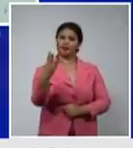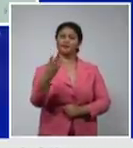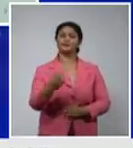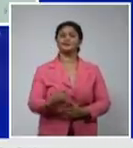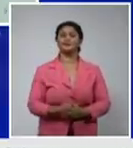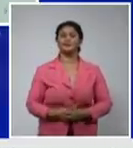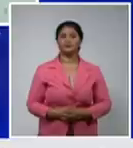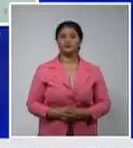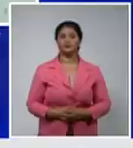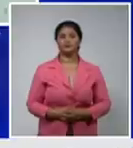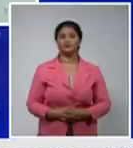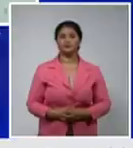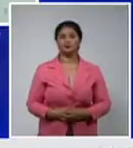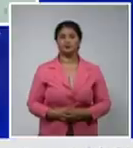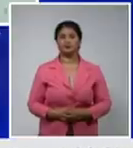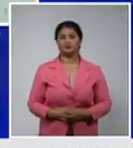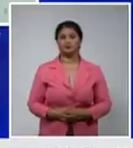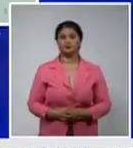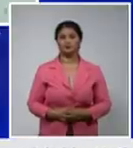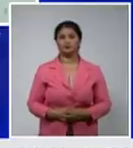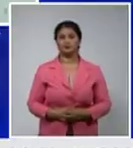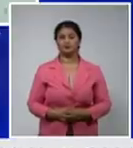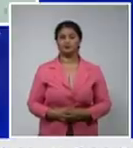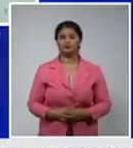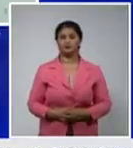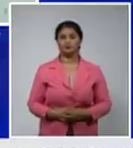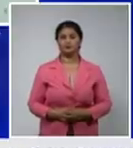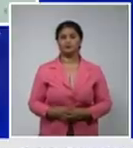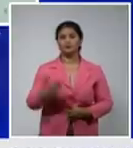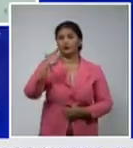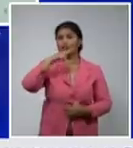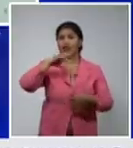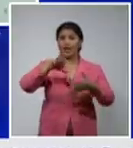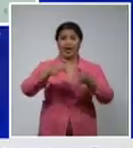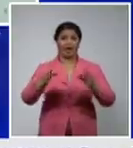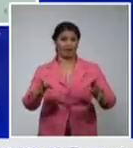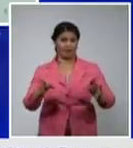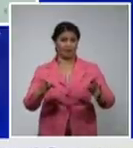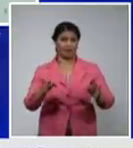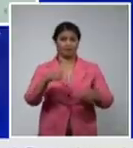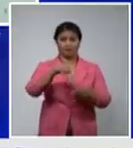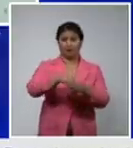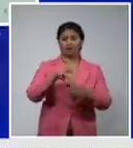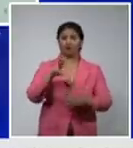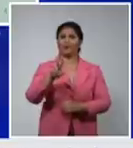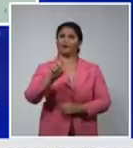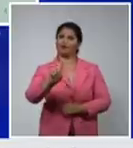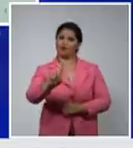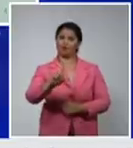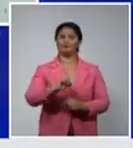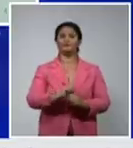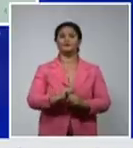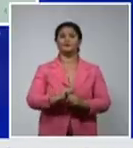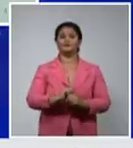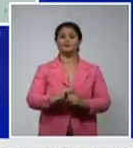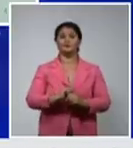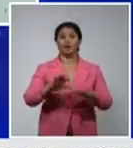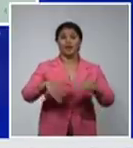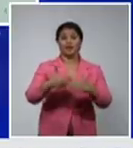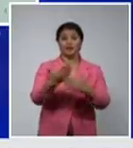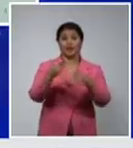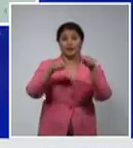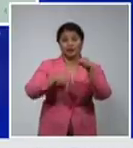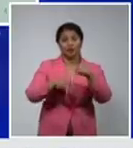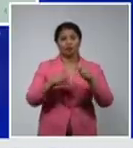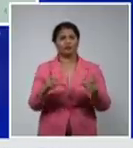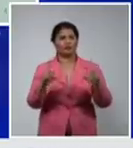autóctonos. En Artemisa se confirman 21 casos autóctonos, 7 menos que la jornada anterior,